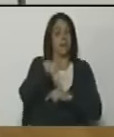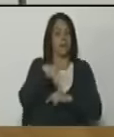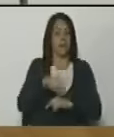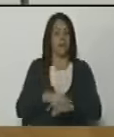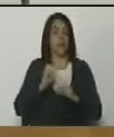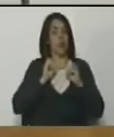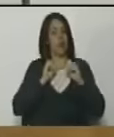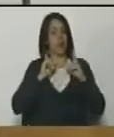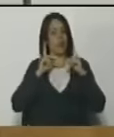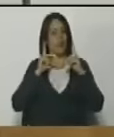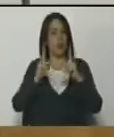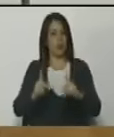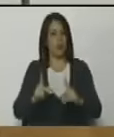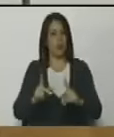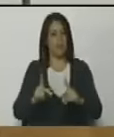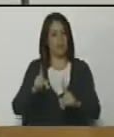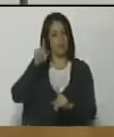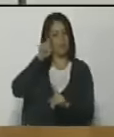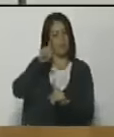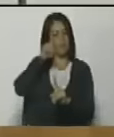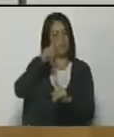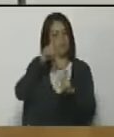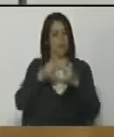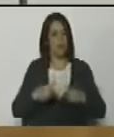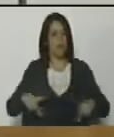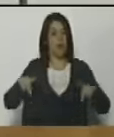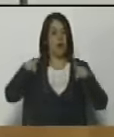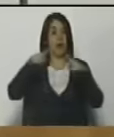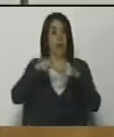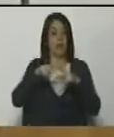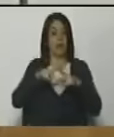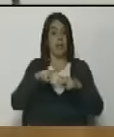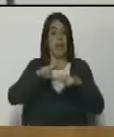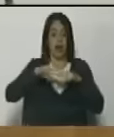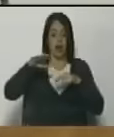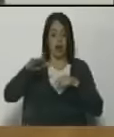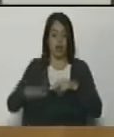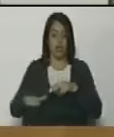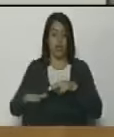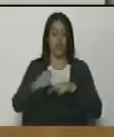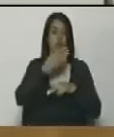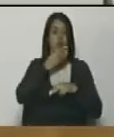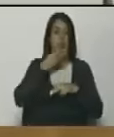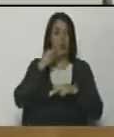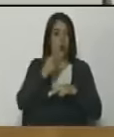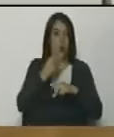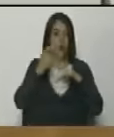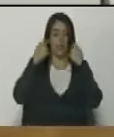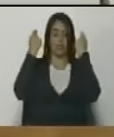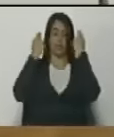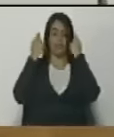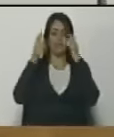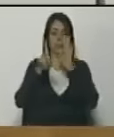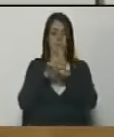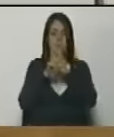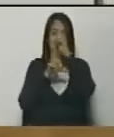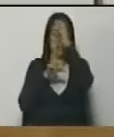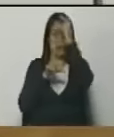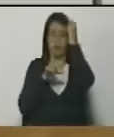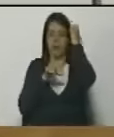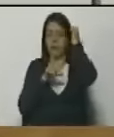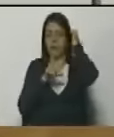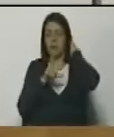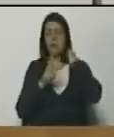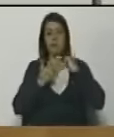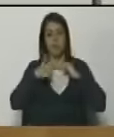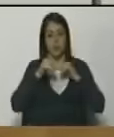una oportunidad para enseñar valores fundamentales a las generaciones futuras. Al promover esta ley, estaremos inculcando